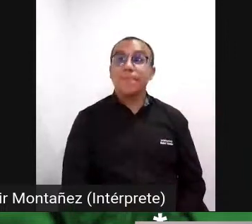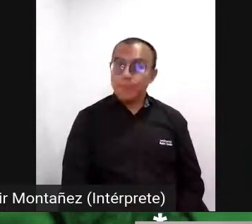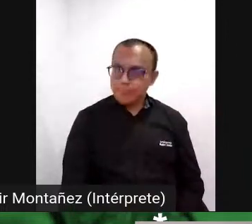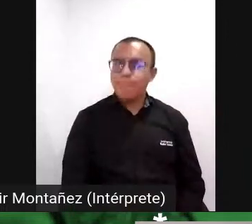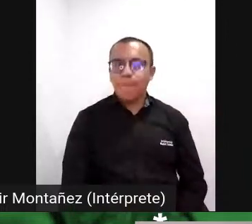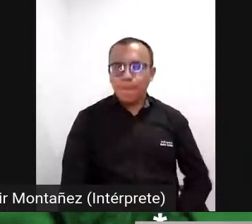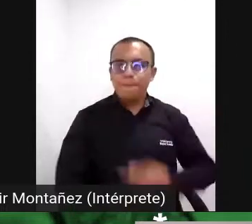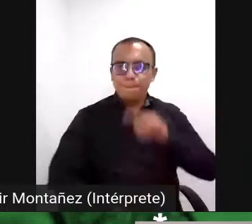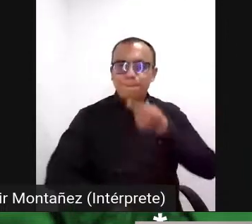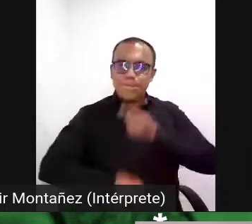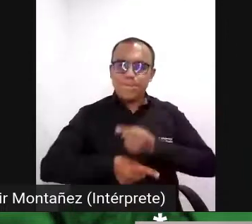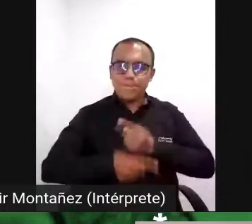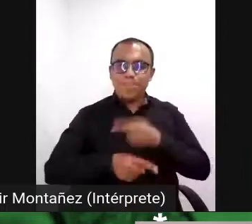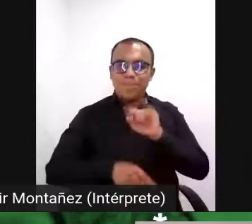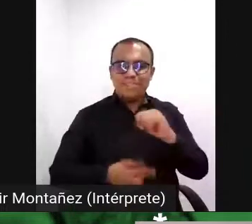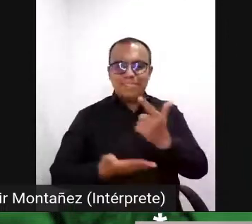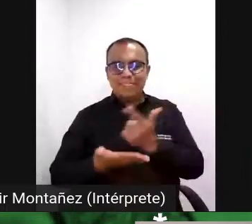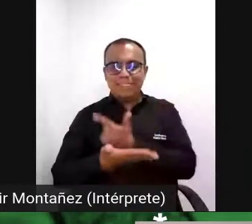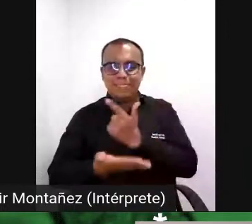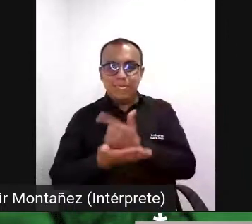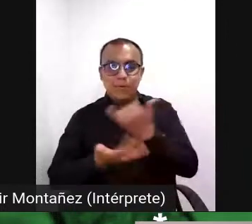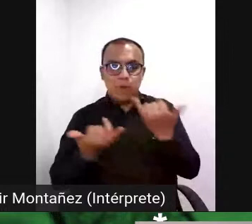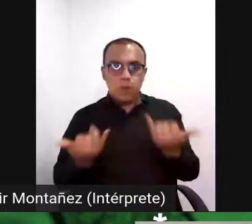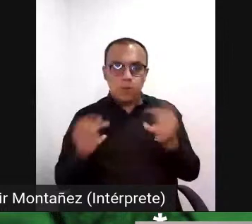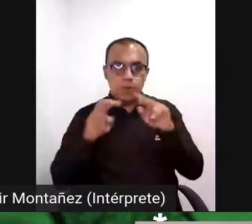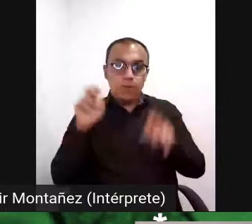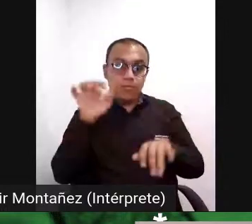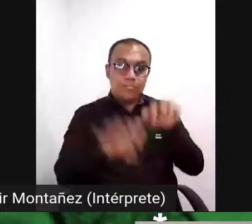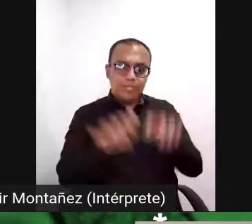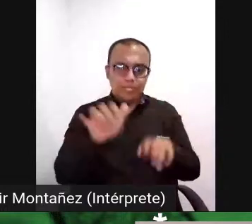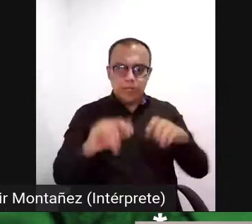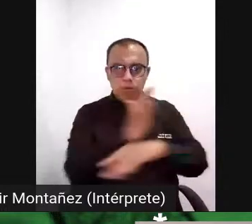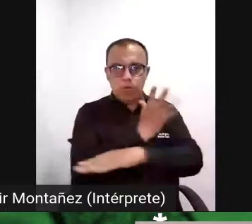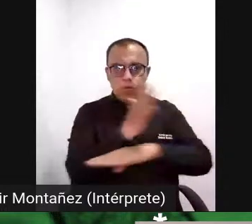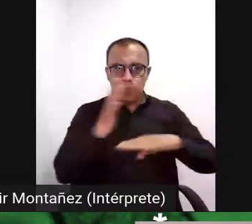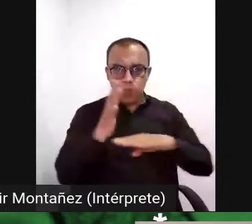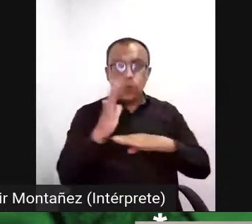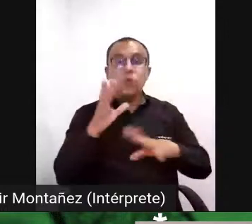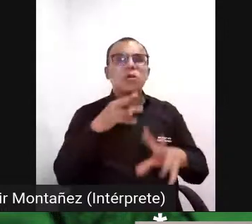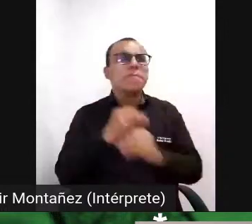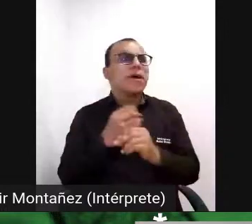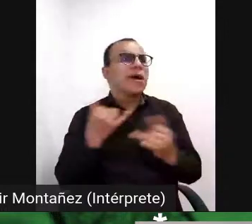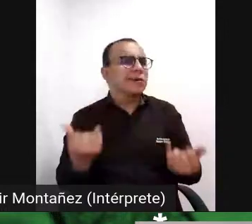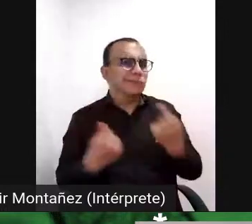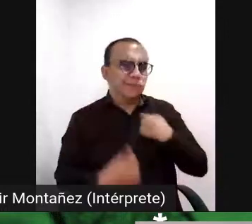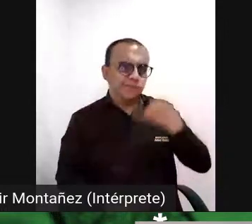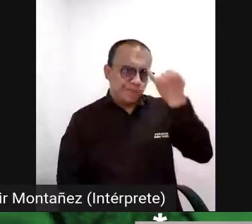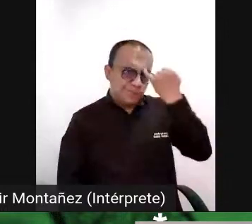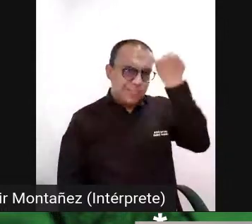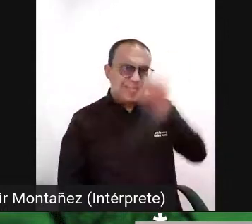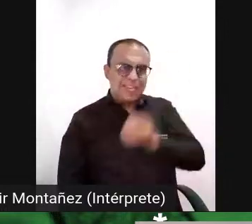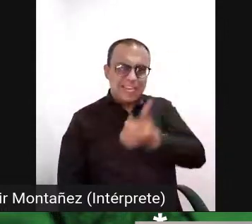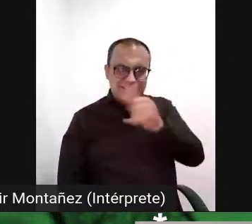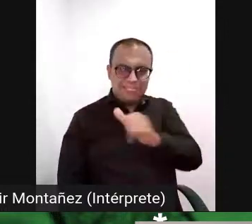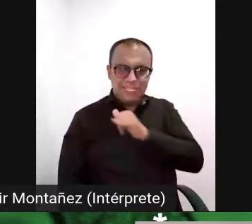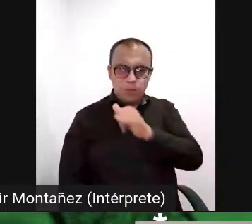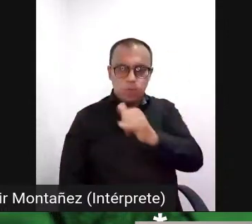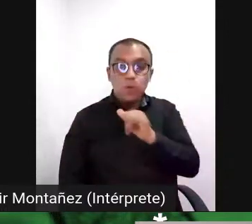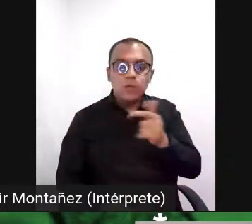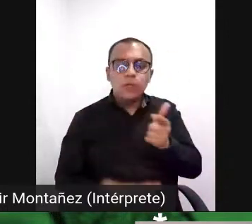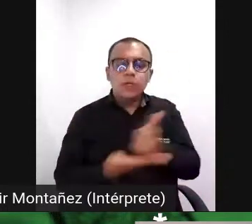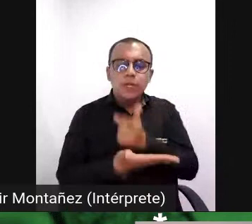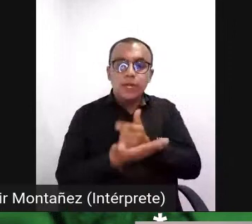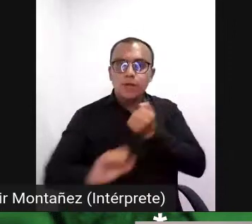clave del libro. Nosotros desde la Secretaría de Ambiente del grupo también tuvimos como una idea muy similar y que creo que el libro nos vino a